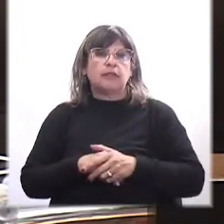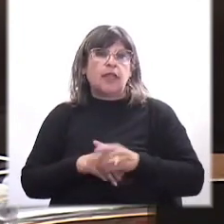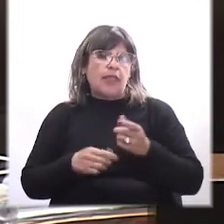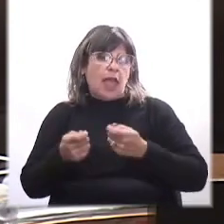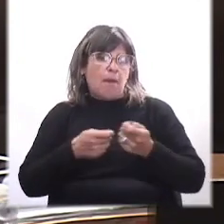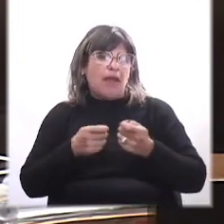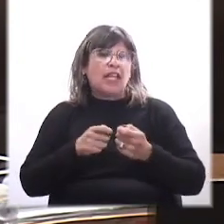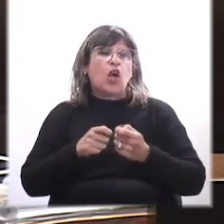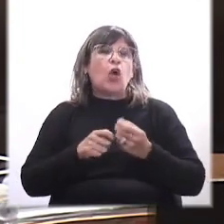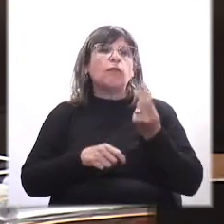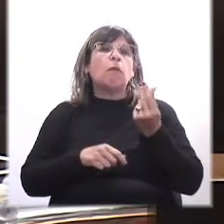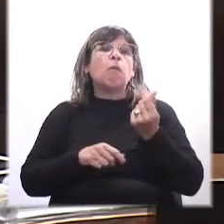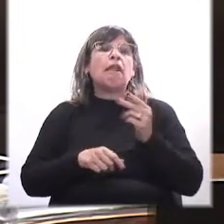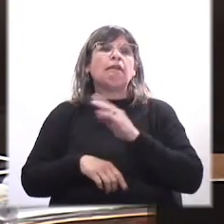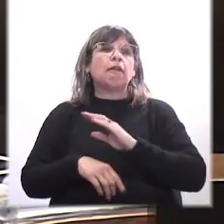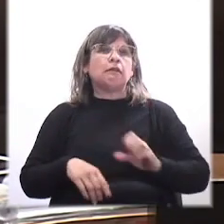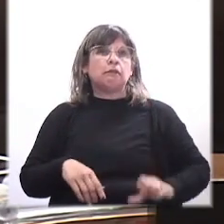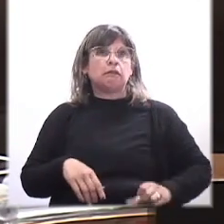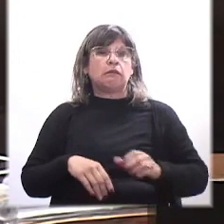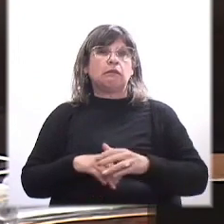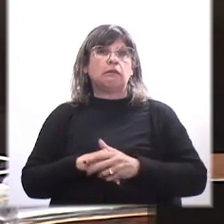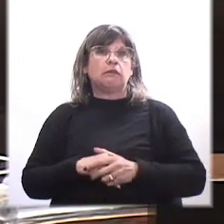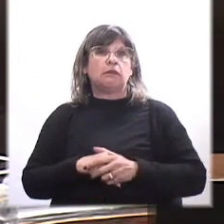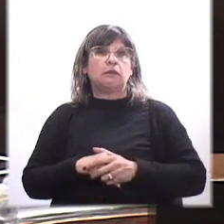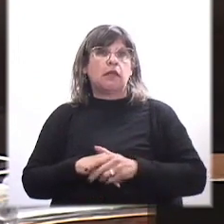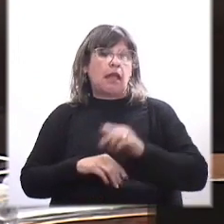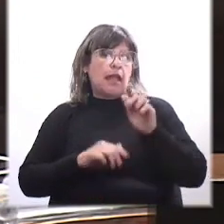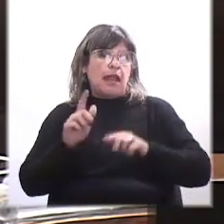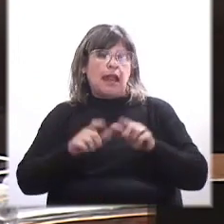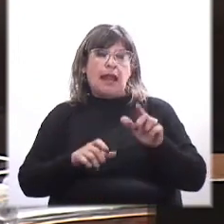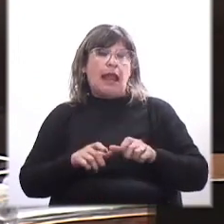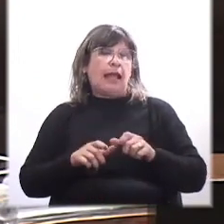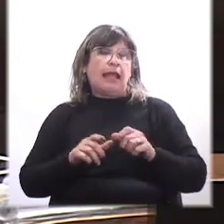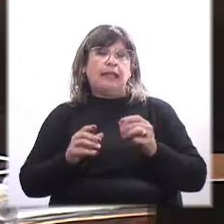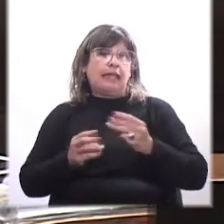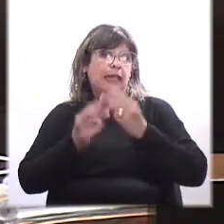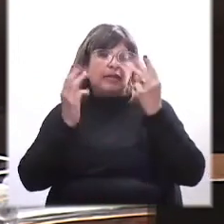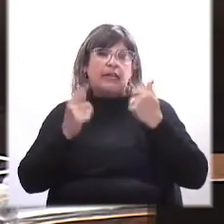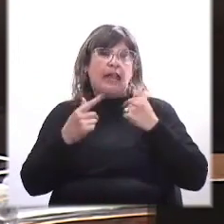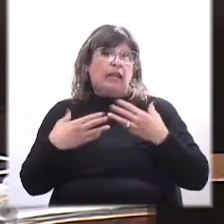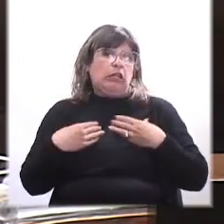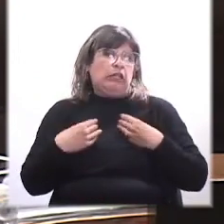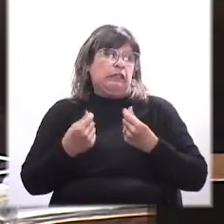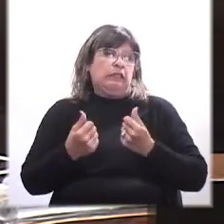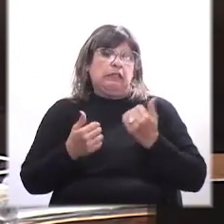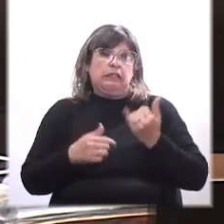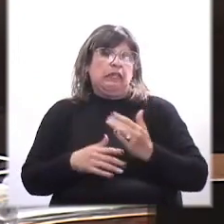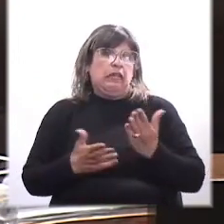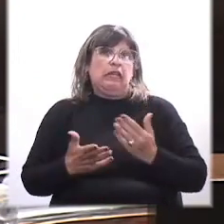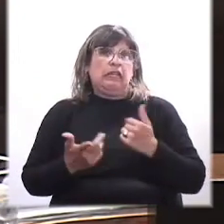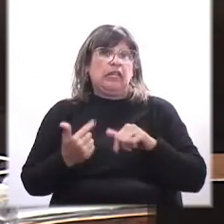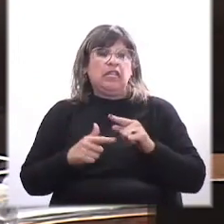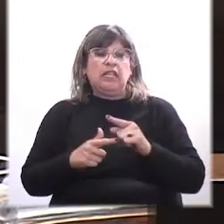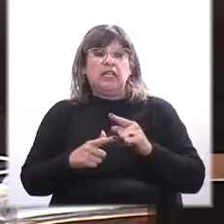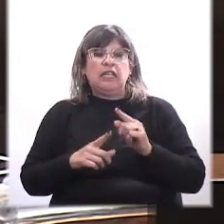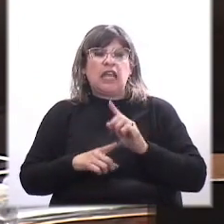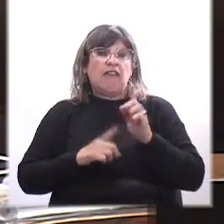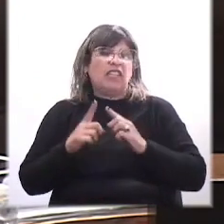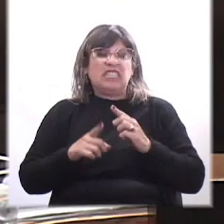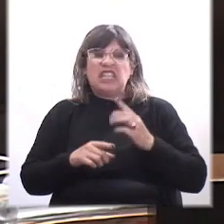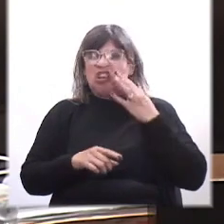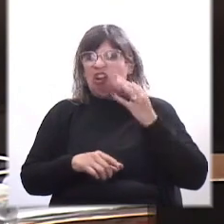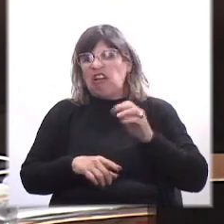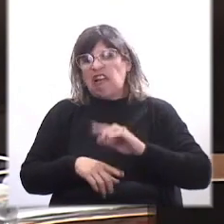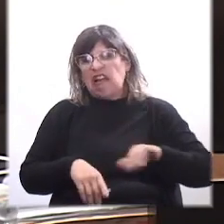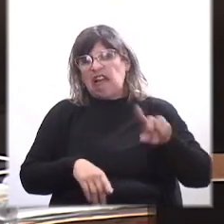manejo de fondos públicos. La gente en general es el sentimiento que tiene y le genera un gran descreimiento a veces cuando ve que pasan